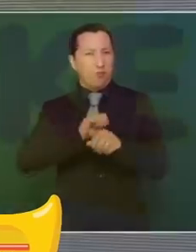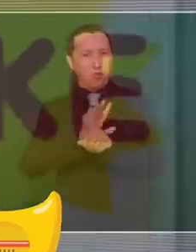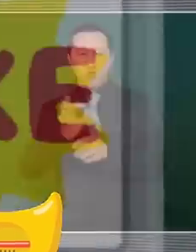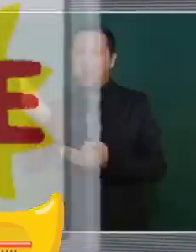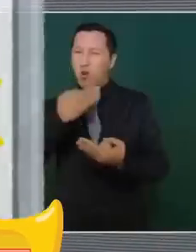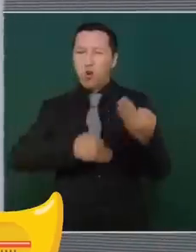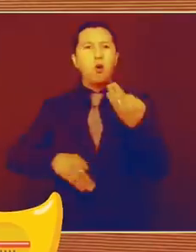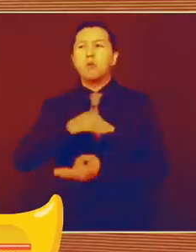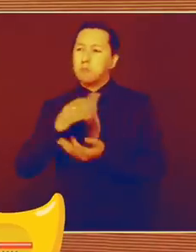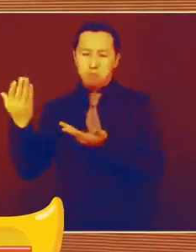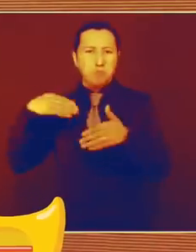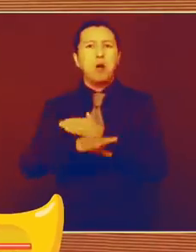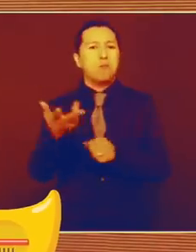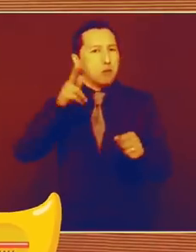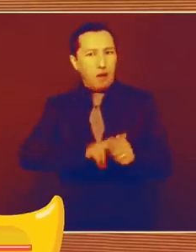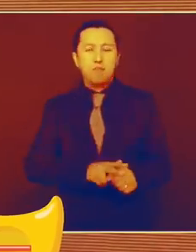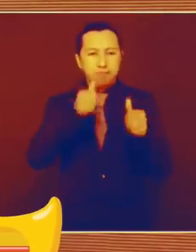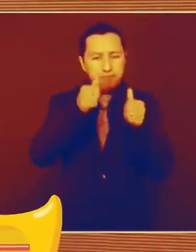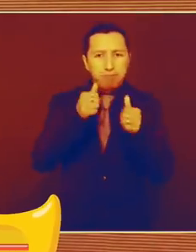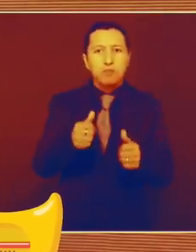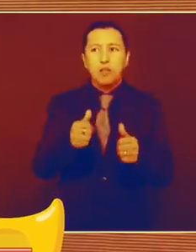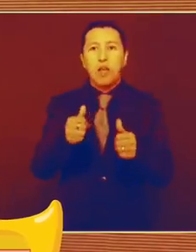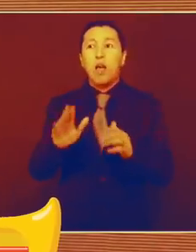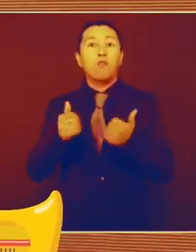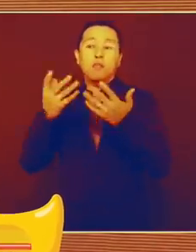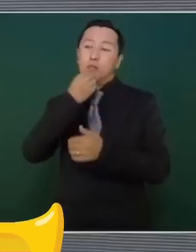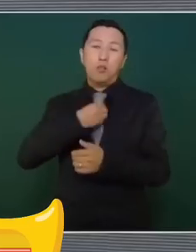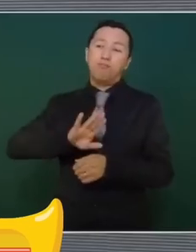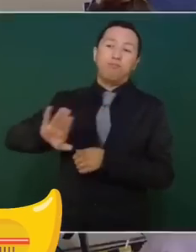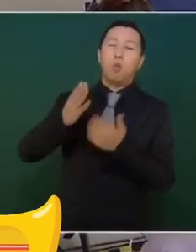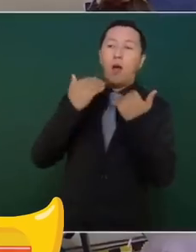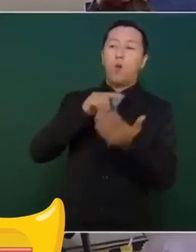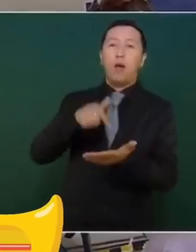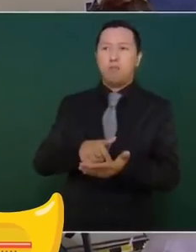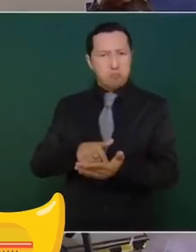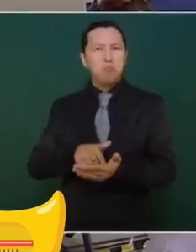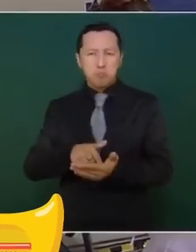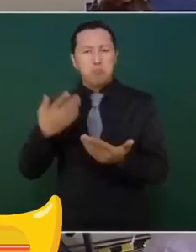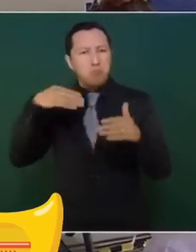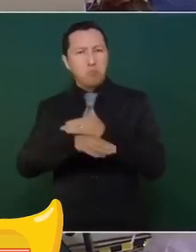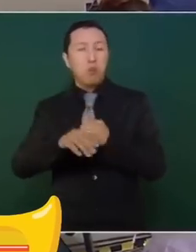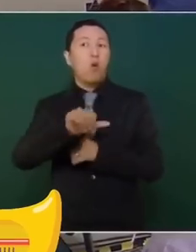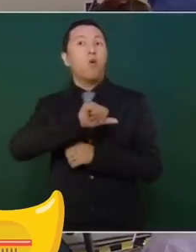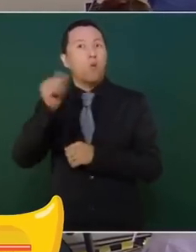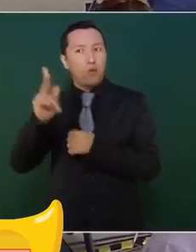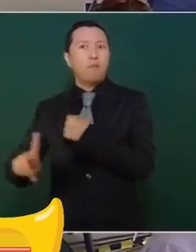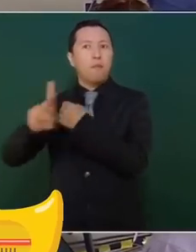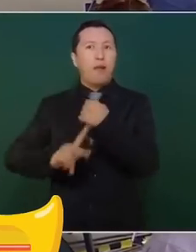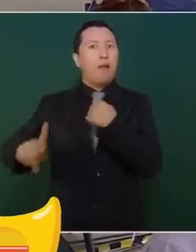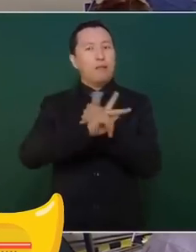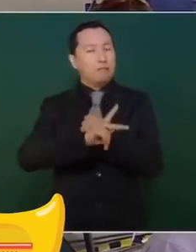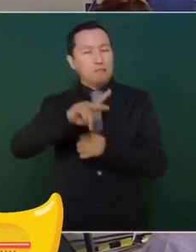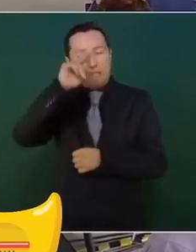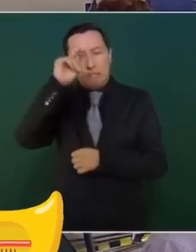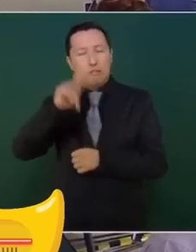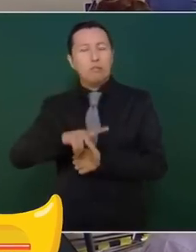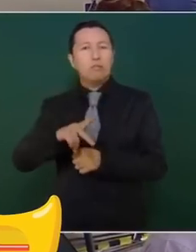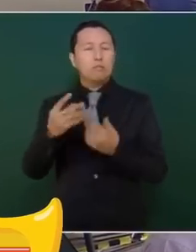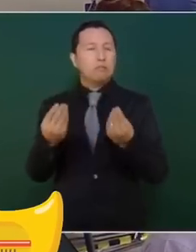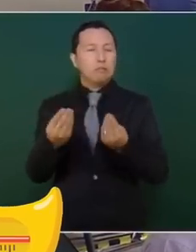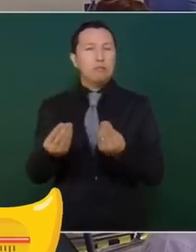cama. No se nos murió nadie fuera de los hospitales, como sucedió en otros países. ¿En la zona mayor sí sucedió, presidente?